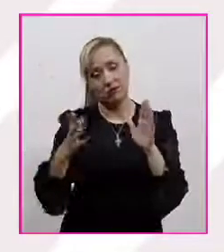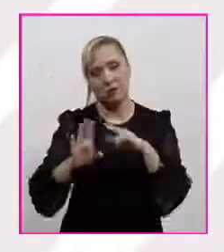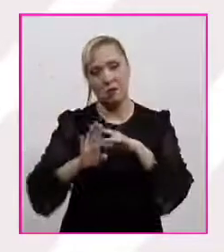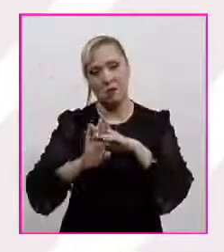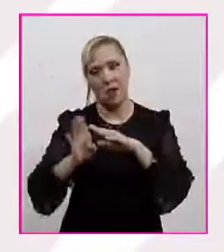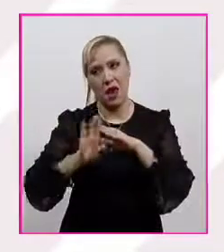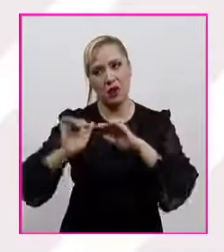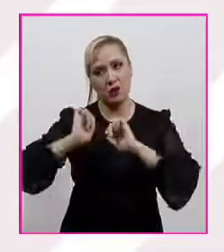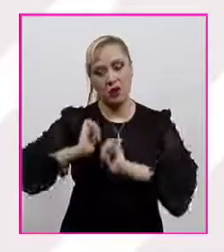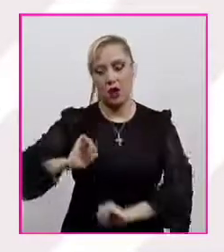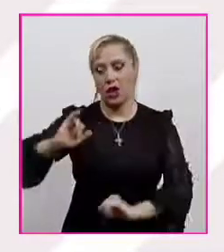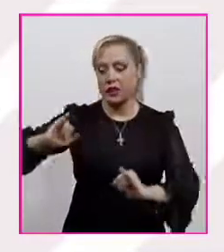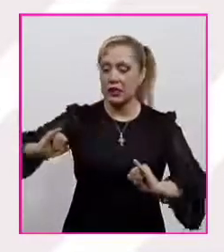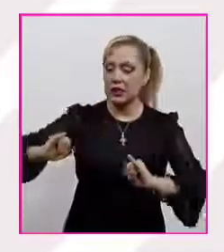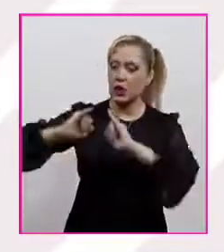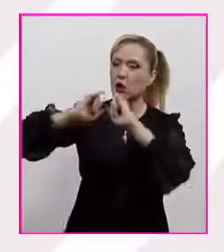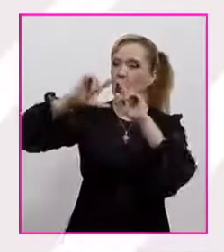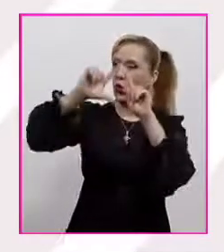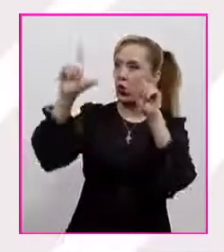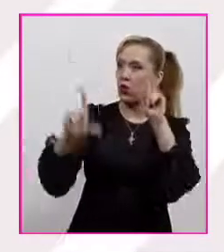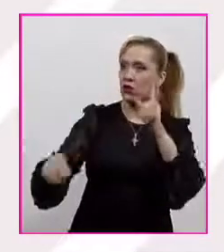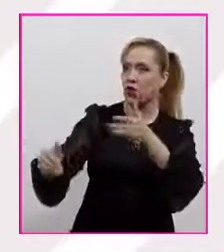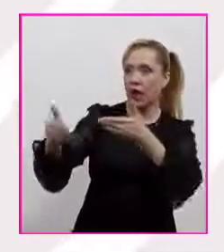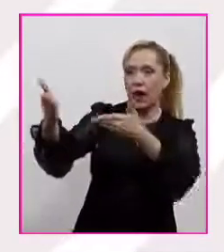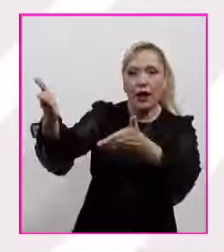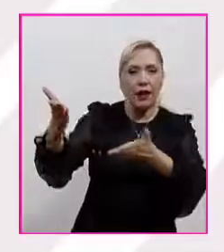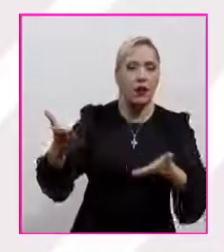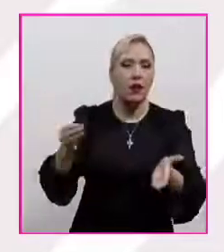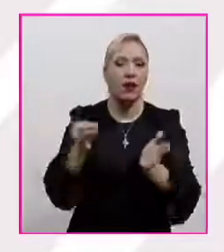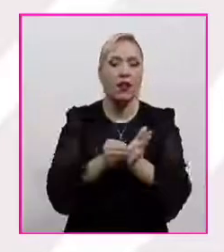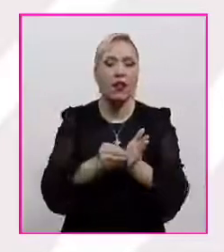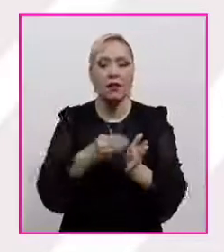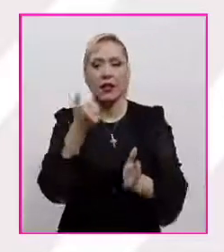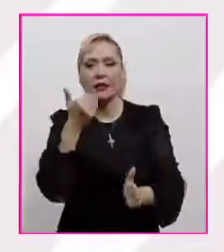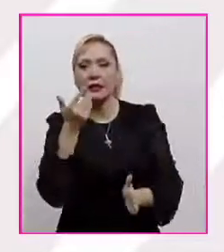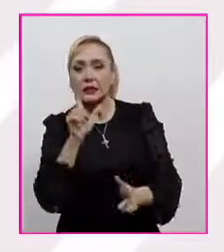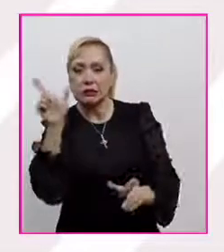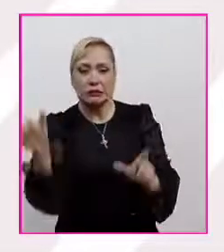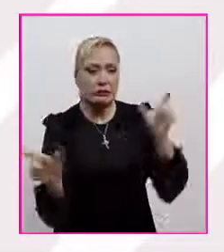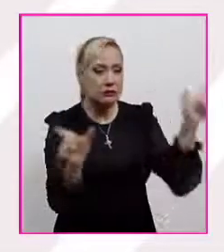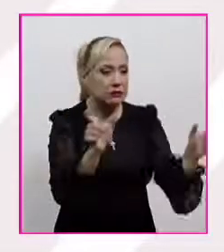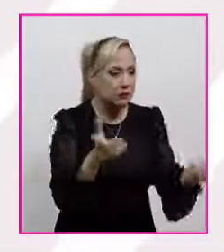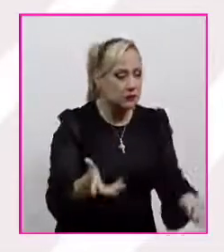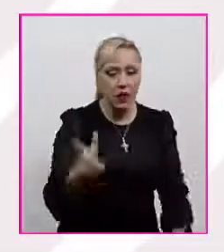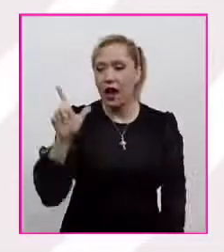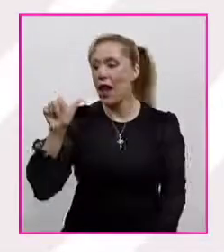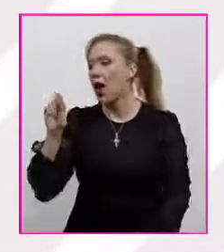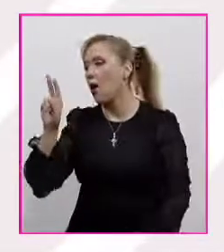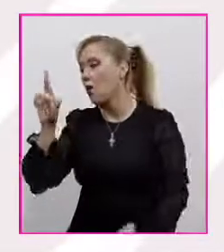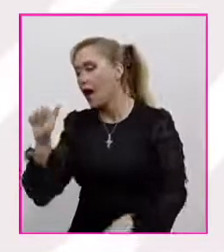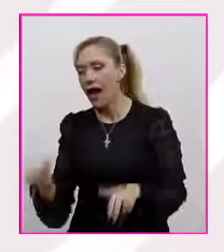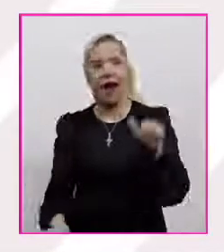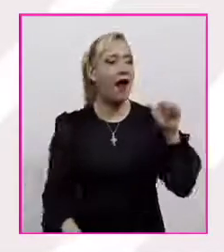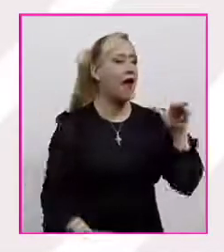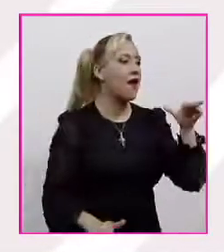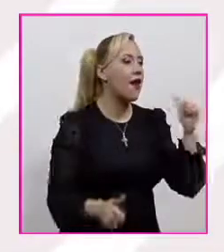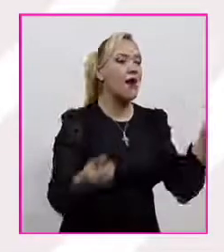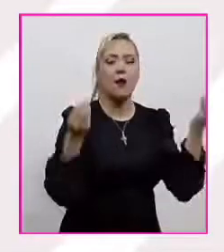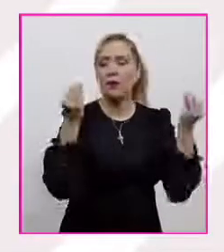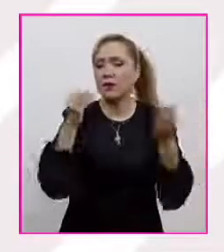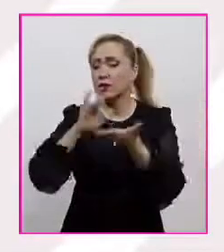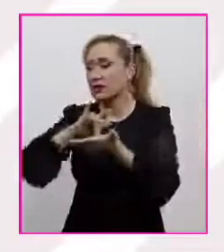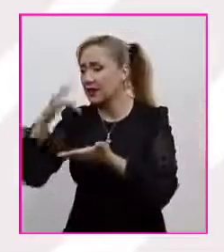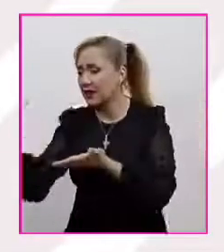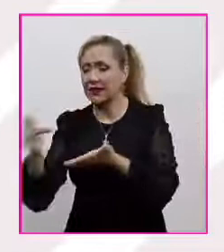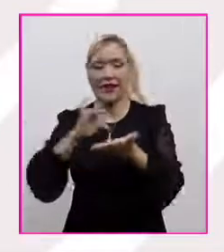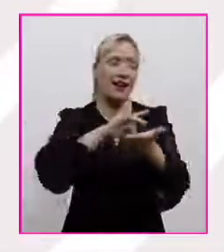vemos que todavía seguimos con un tema de perfilamiento racial. Pues Laura y Ana, les agradecemos muchísimo